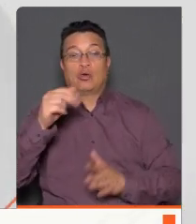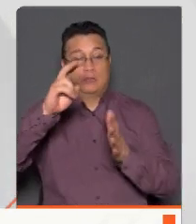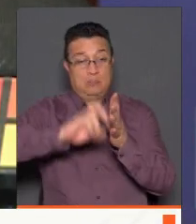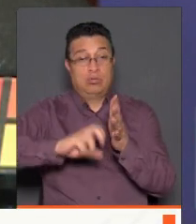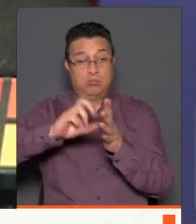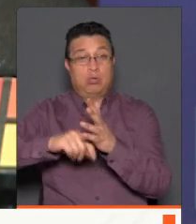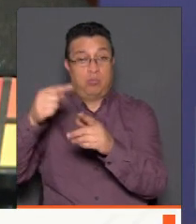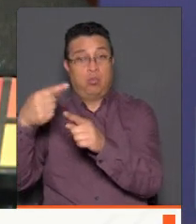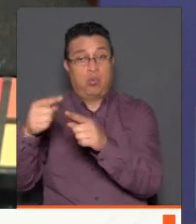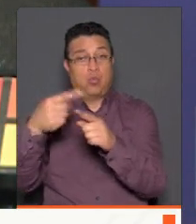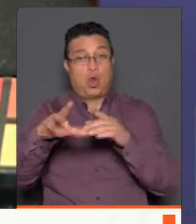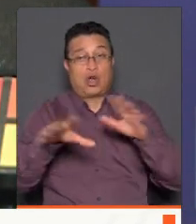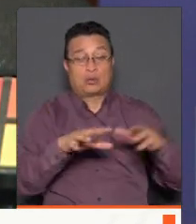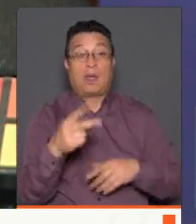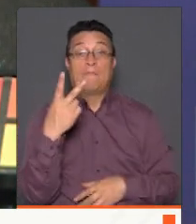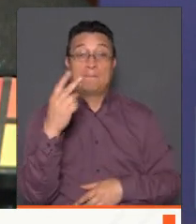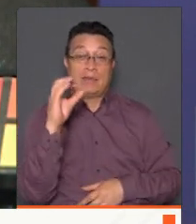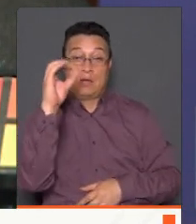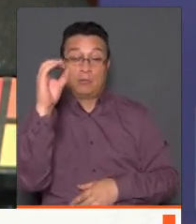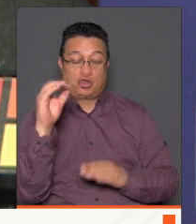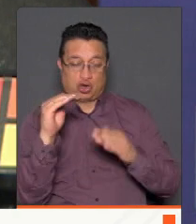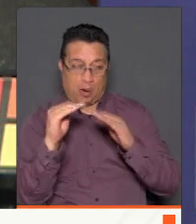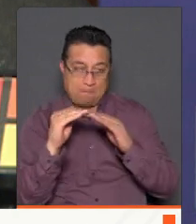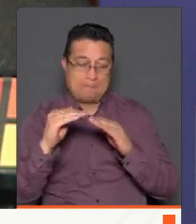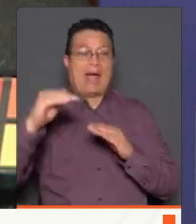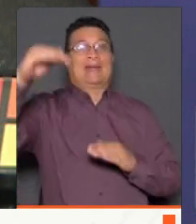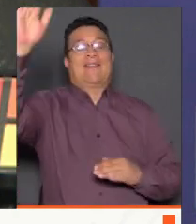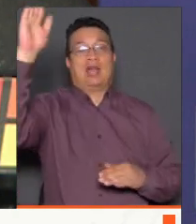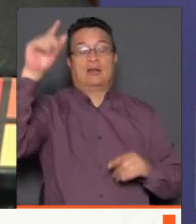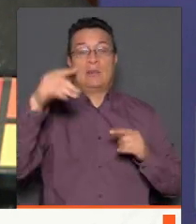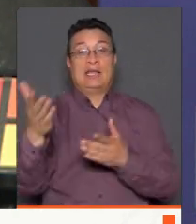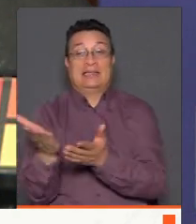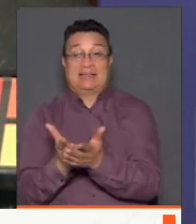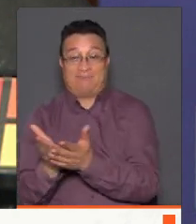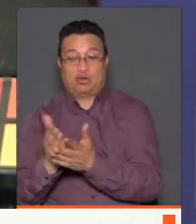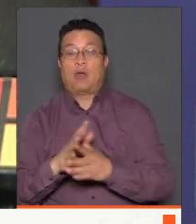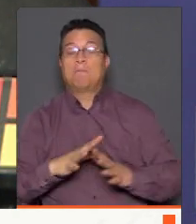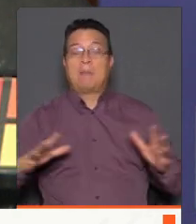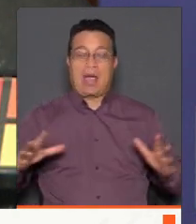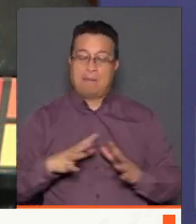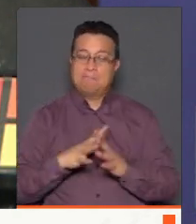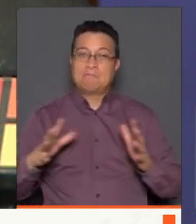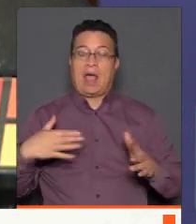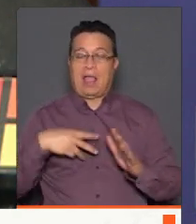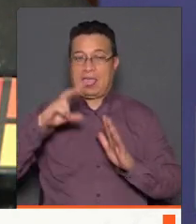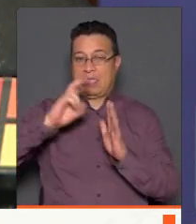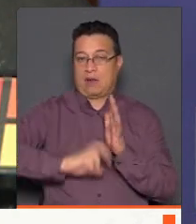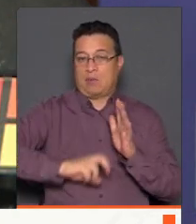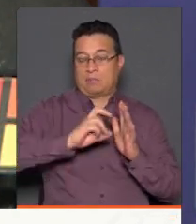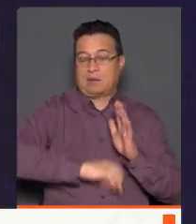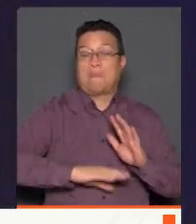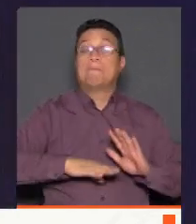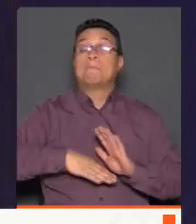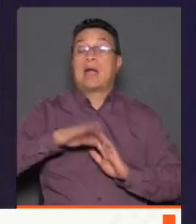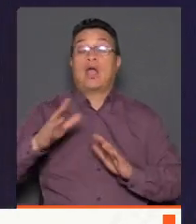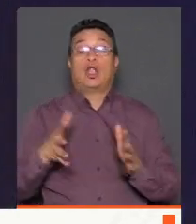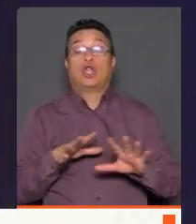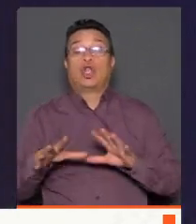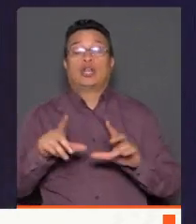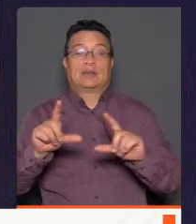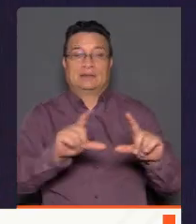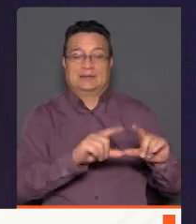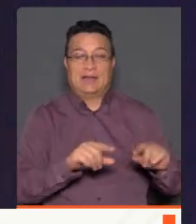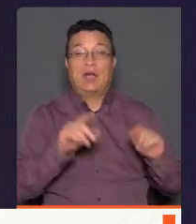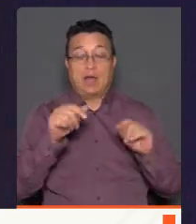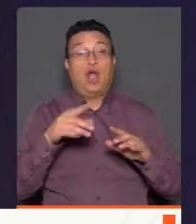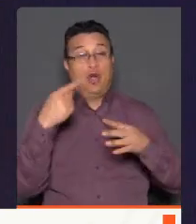categorías. Desde 20% y ahí hacia arriba. En servicios generalmente hay mucho mayor descuento que en los productos físicos. Hay harto